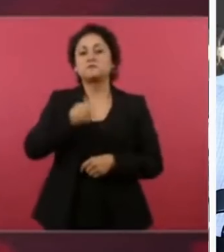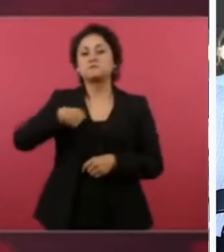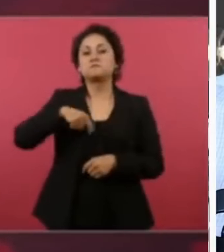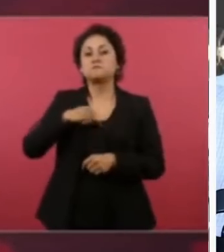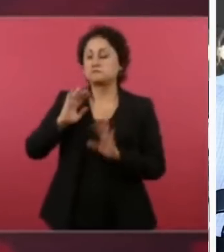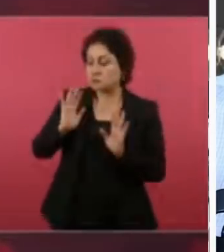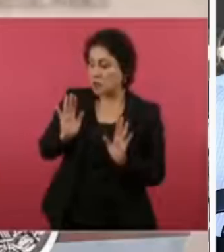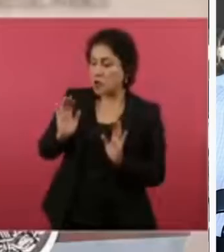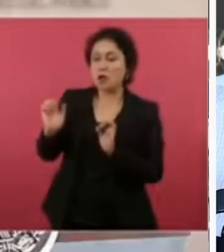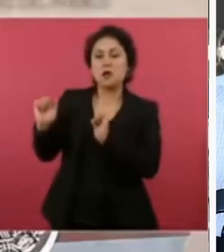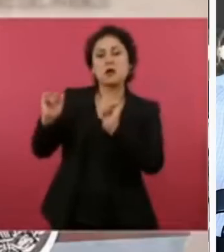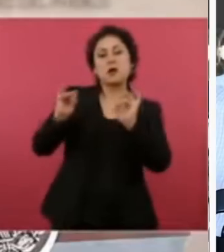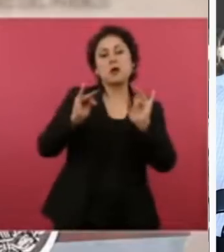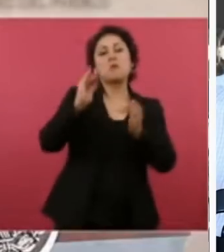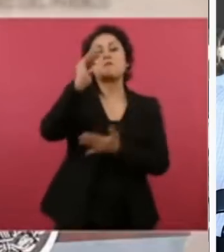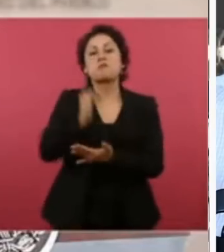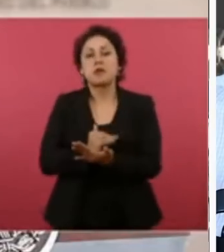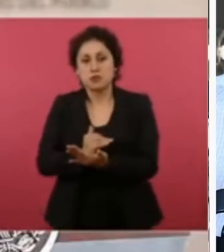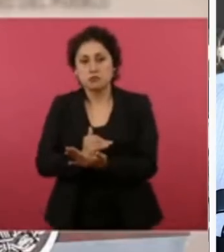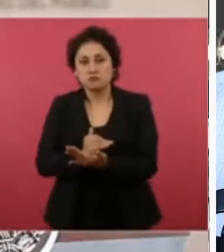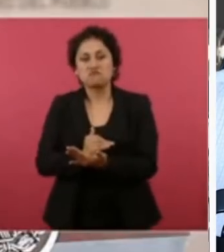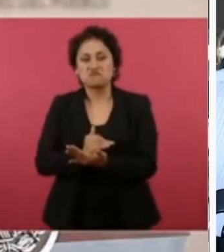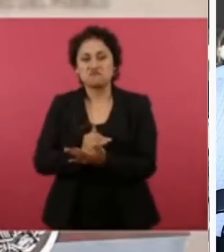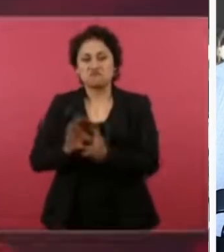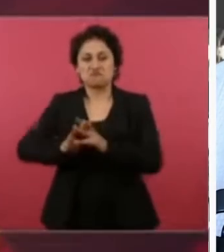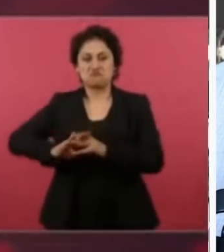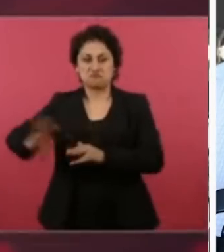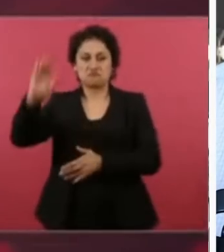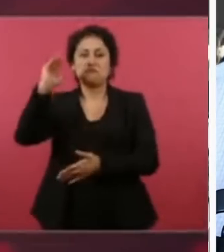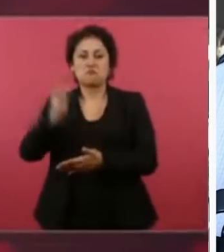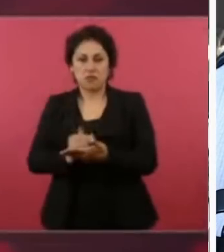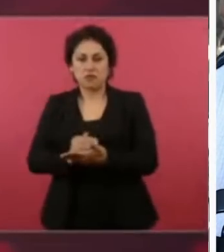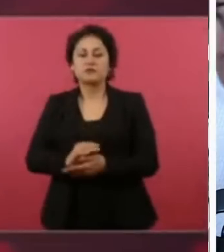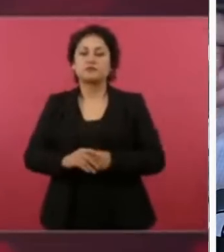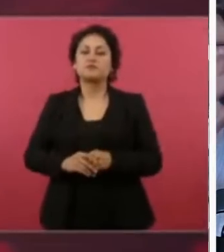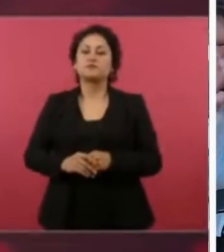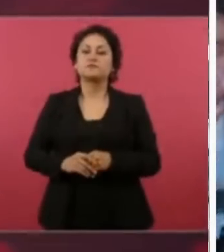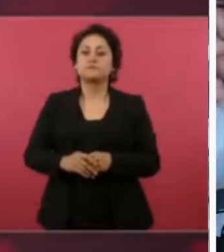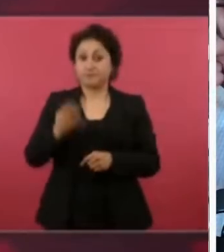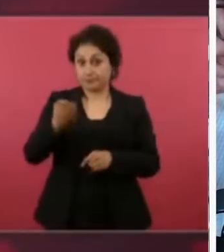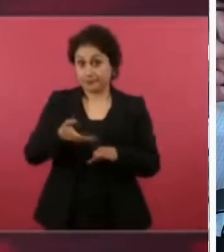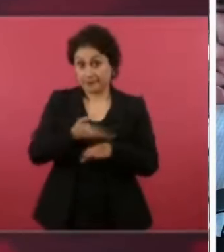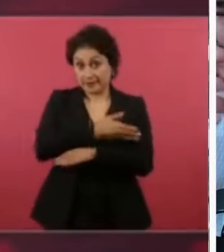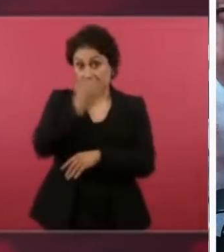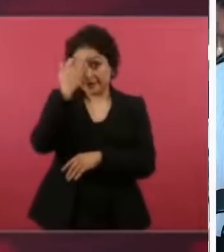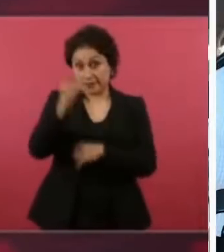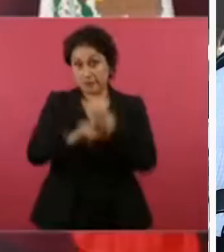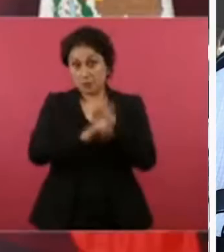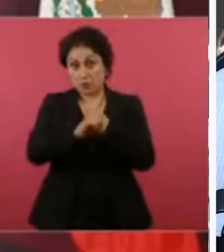bajar el flujo migratorio. También cuando se da esa crisis, nosotros optamos